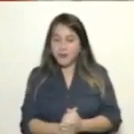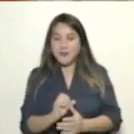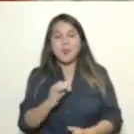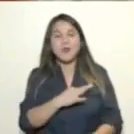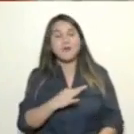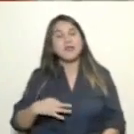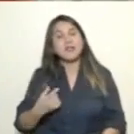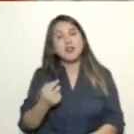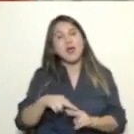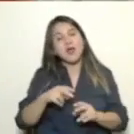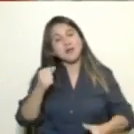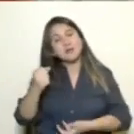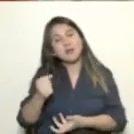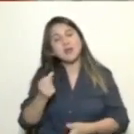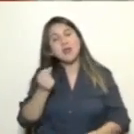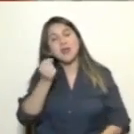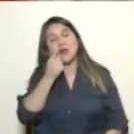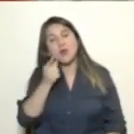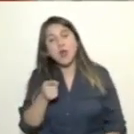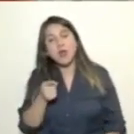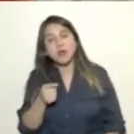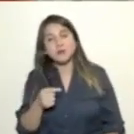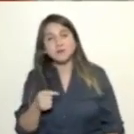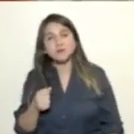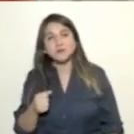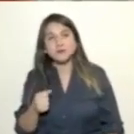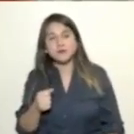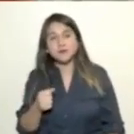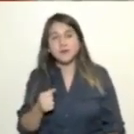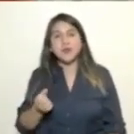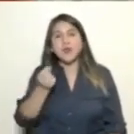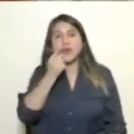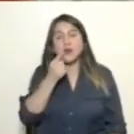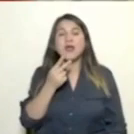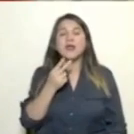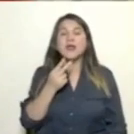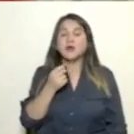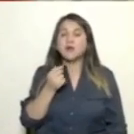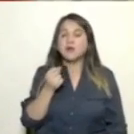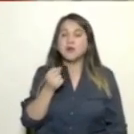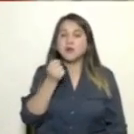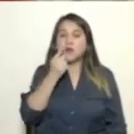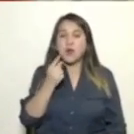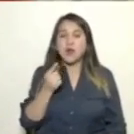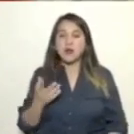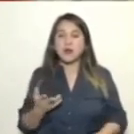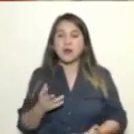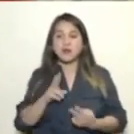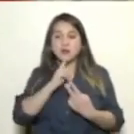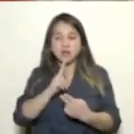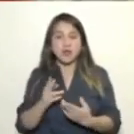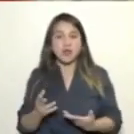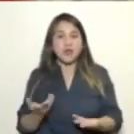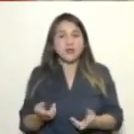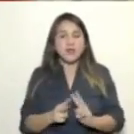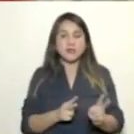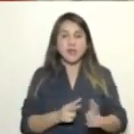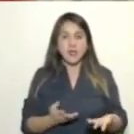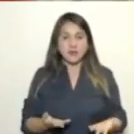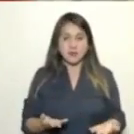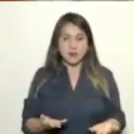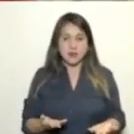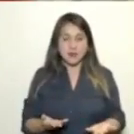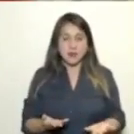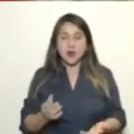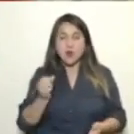ministro de Hacienda, lo que sea. ¿Cuál es la vía de salida? ¿Qué hoja de ruta habría